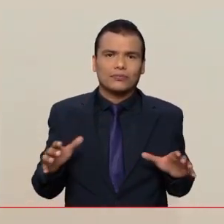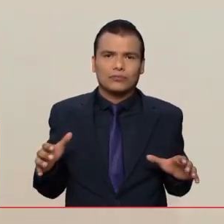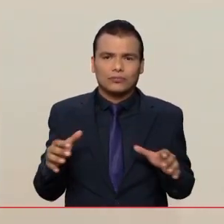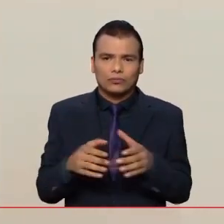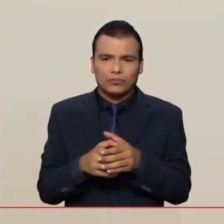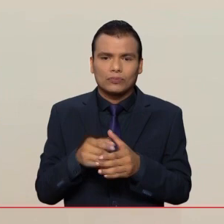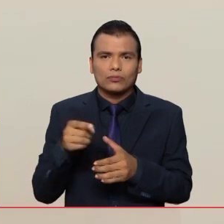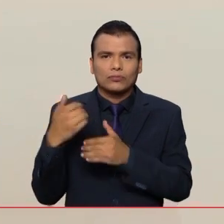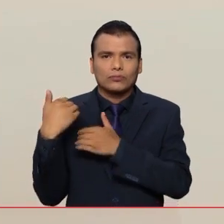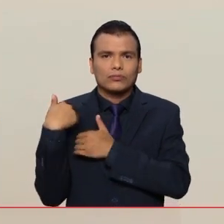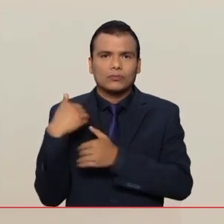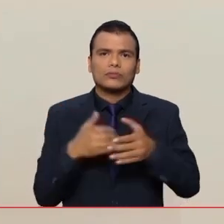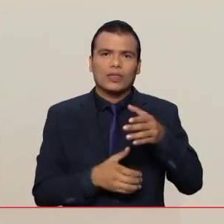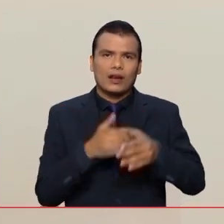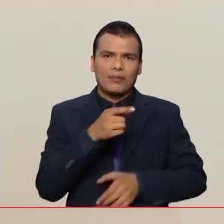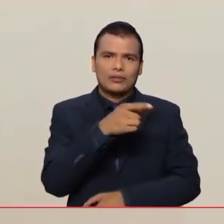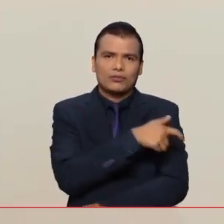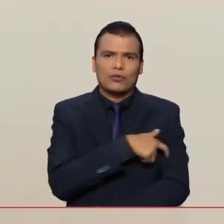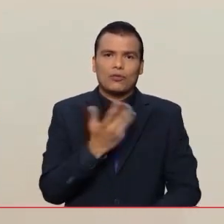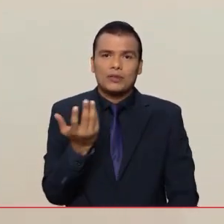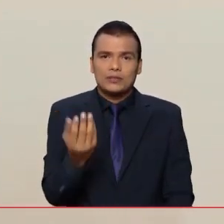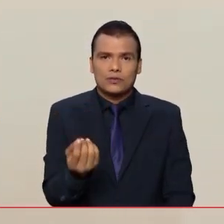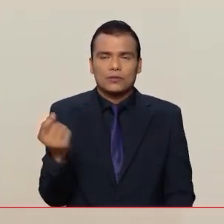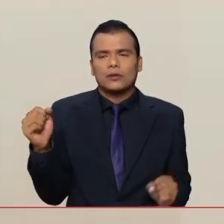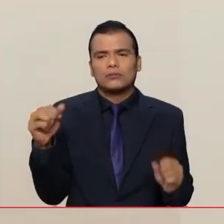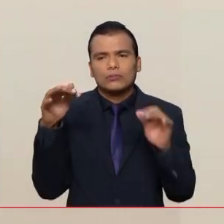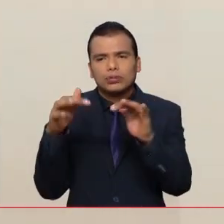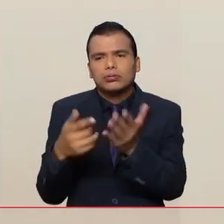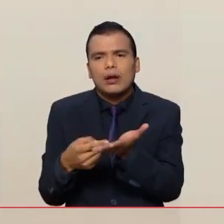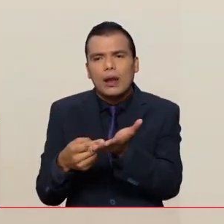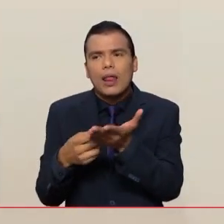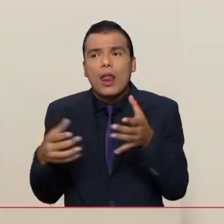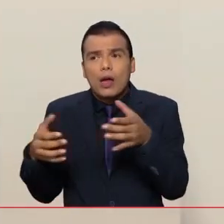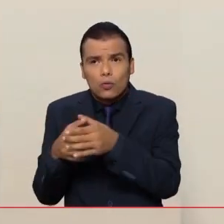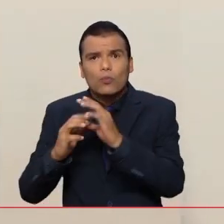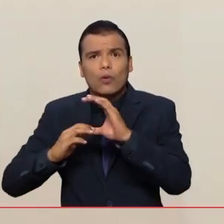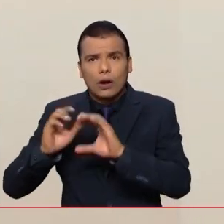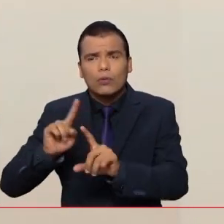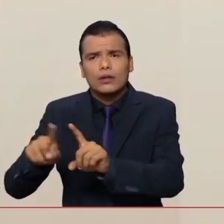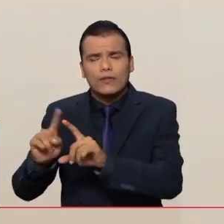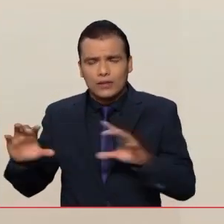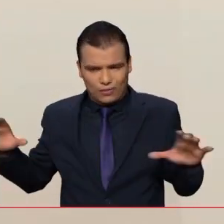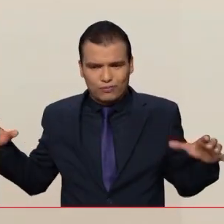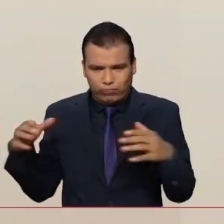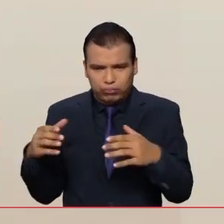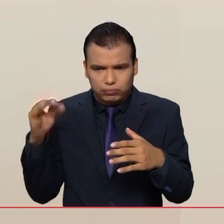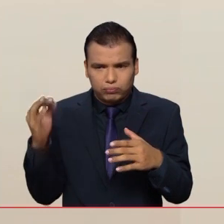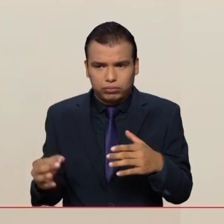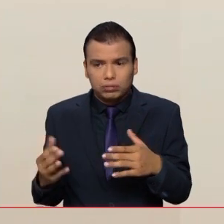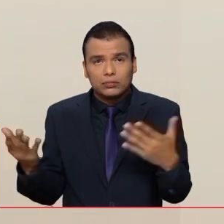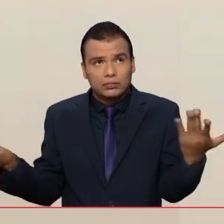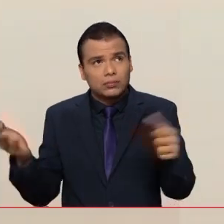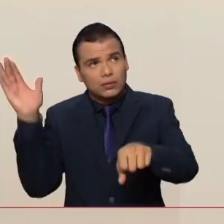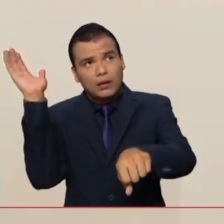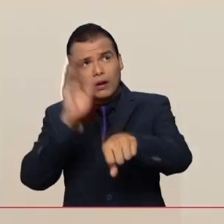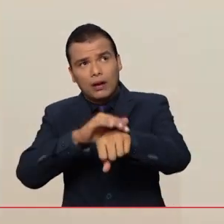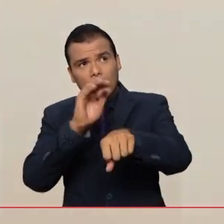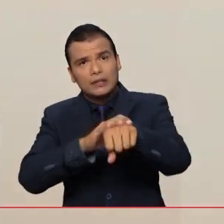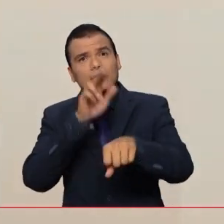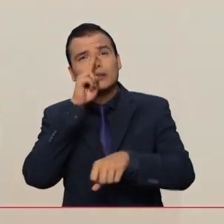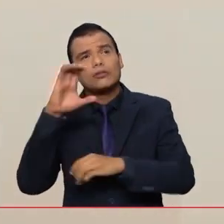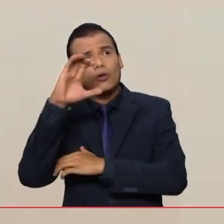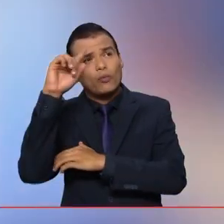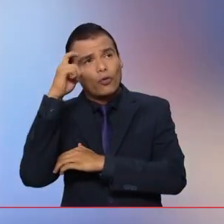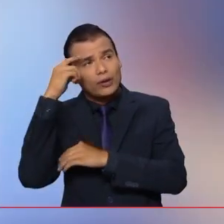Comisión de Derechos Humanos de la Cámara de Representantes, todos los actores del Departamento del Cauca en el norte, solicitamos al Gobierno Nacional que se generen